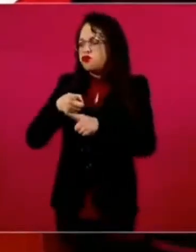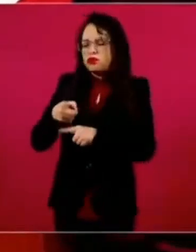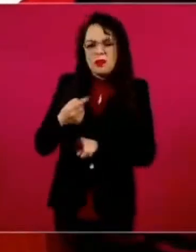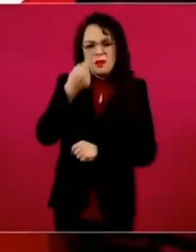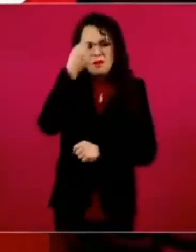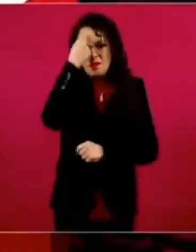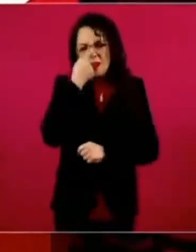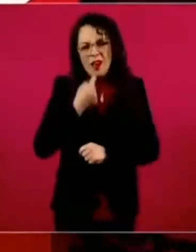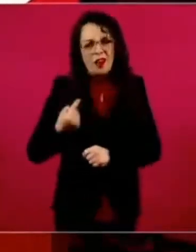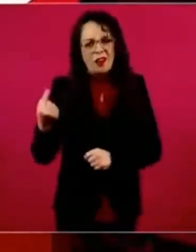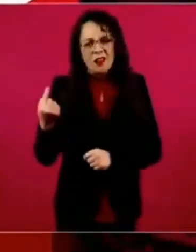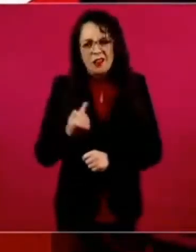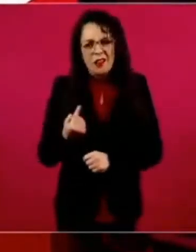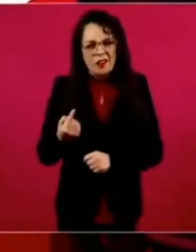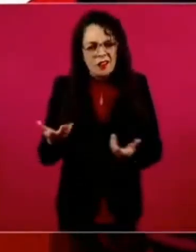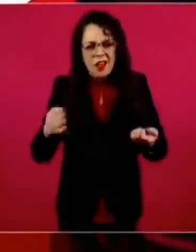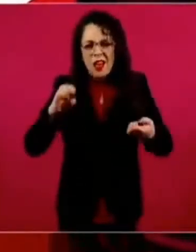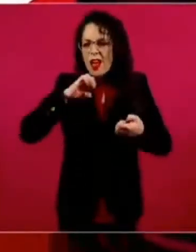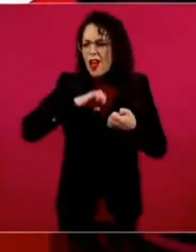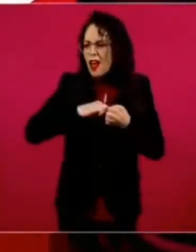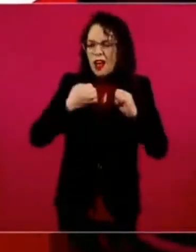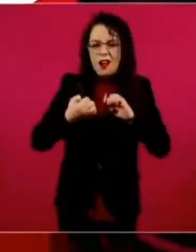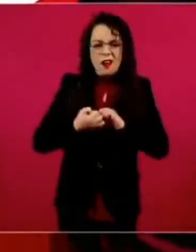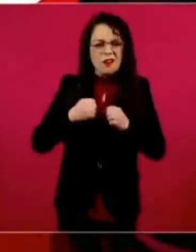no hay que tener enemigos,